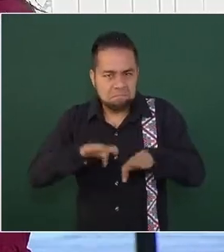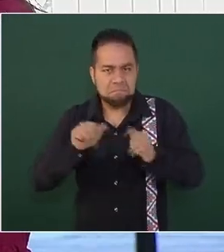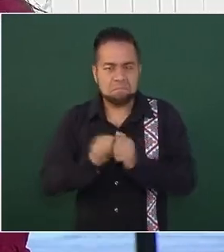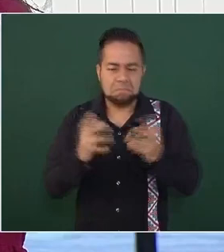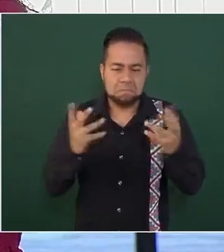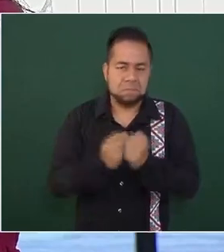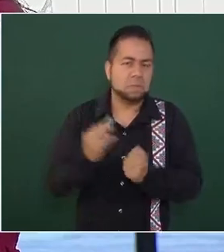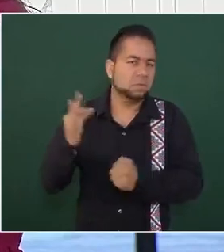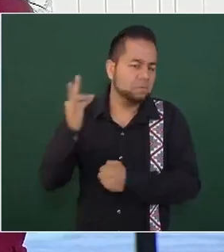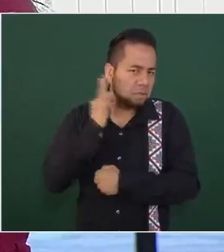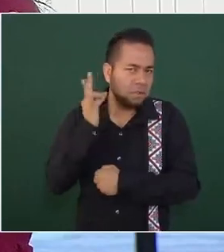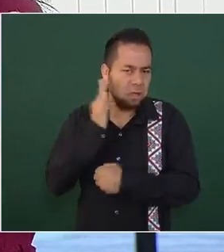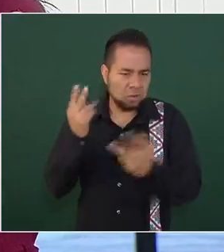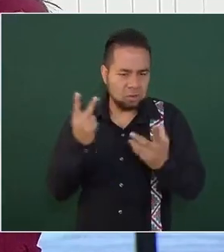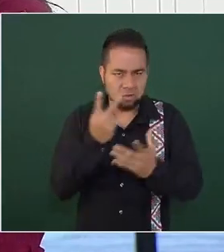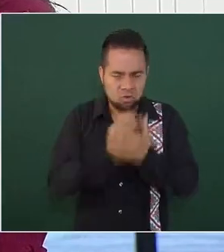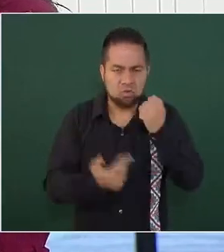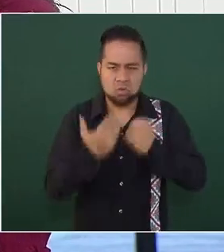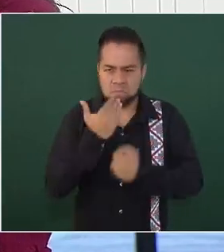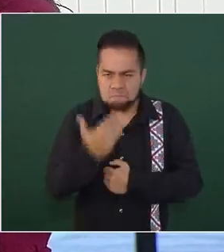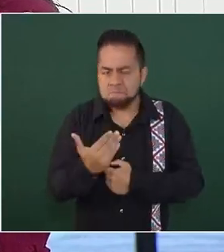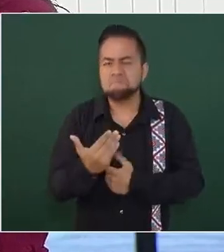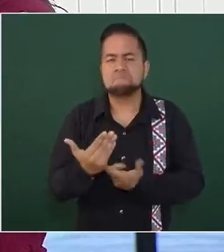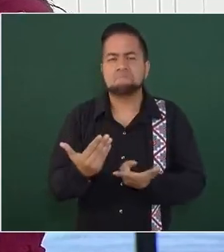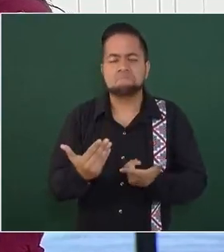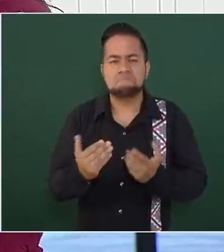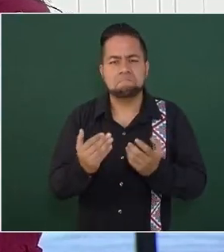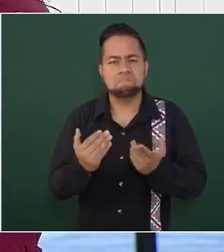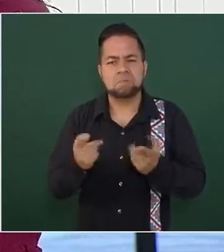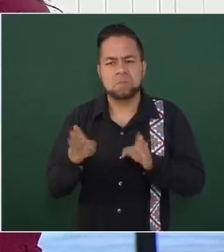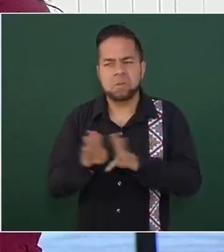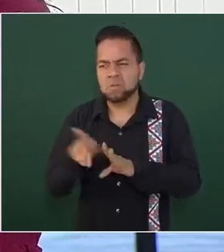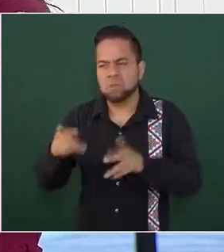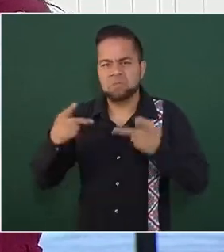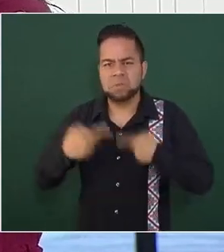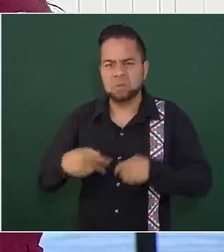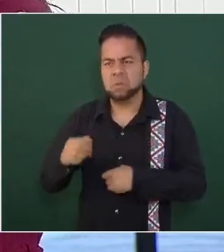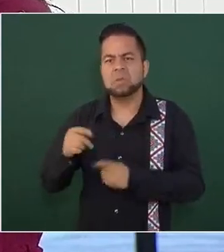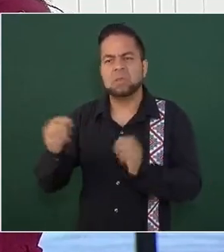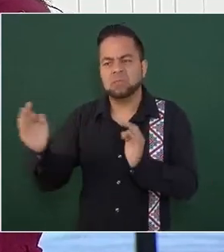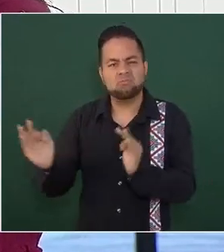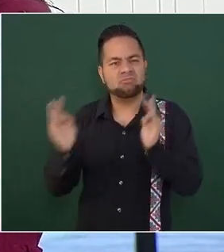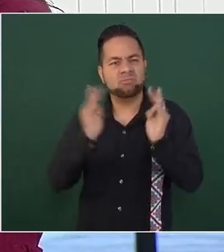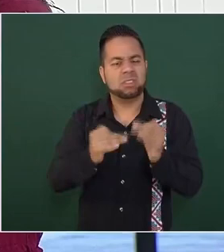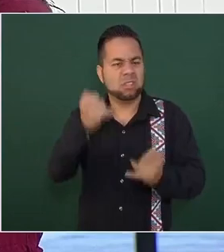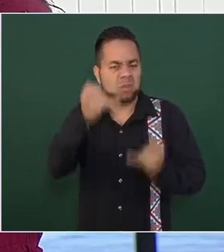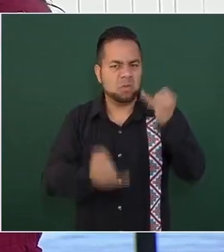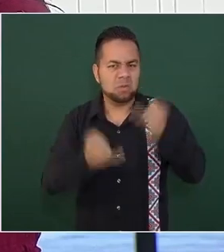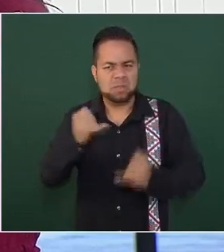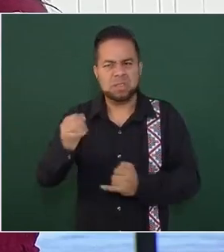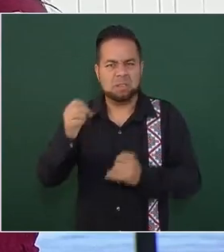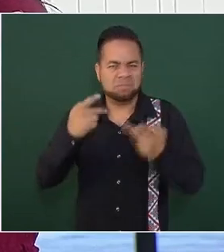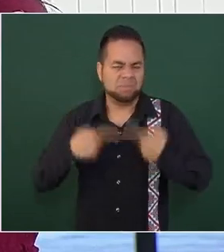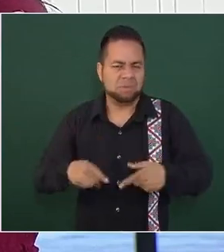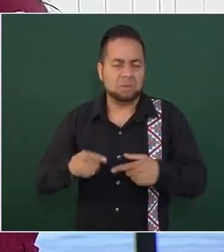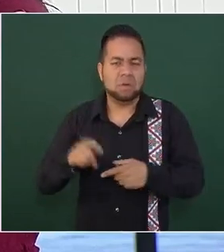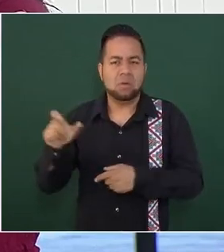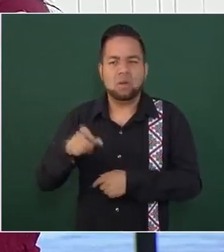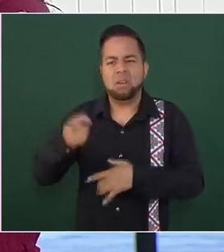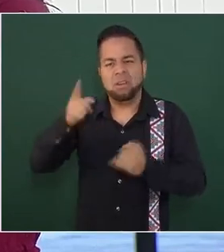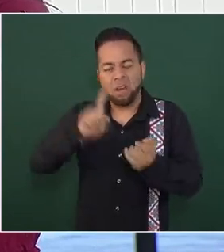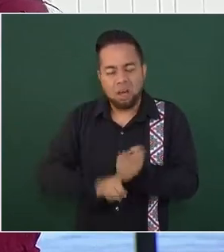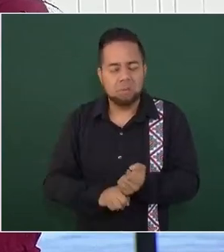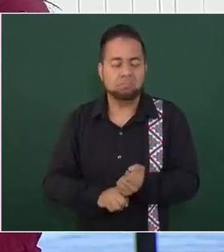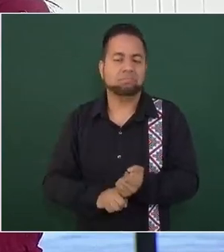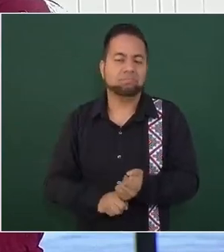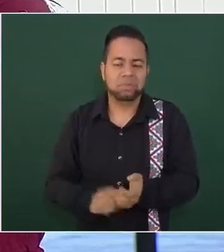fiscal y poniendo a los malosos en frente de la justicia cuando una prostitución